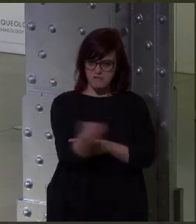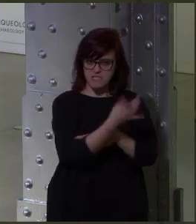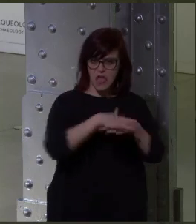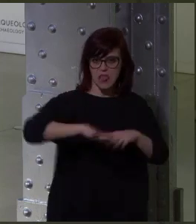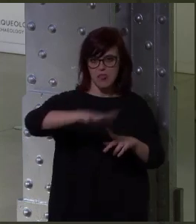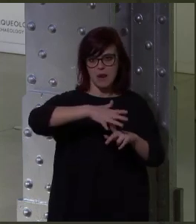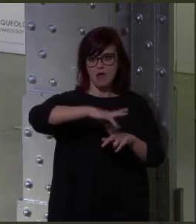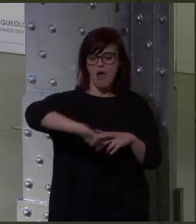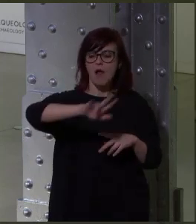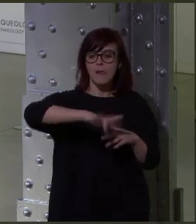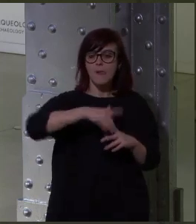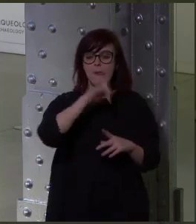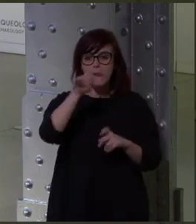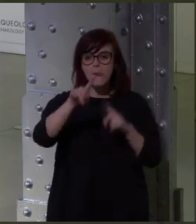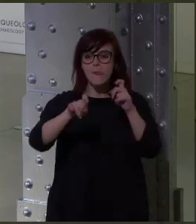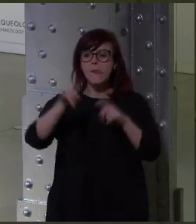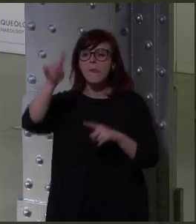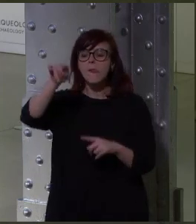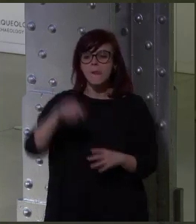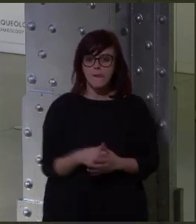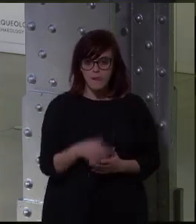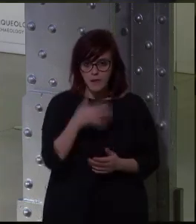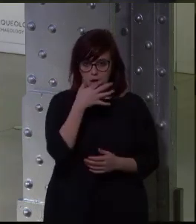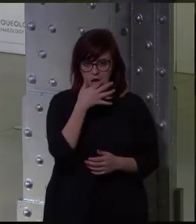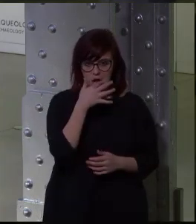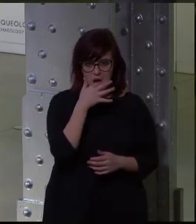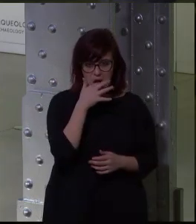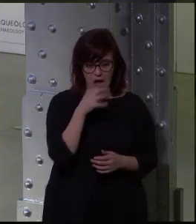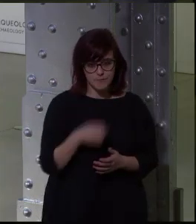Nacional. ¿Había una por detrás? ¿Sí?